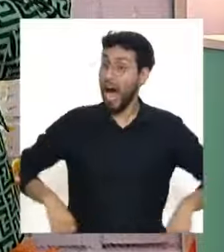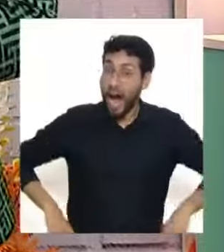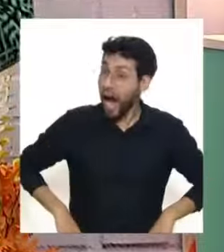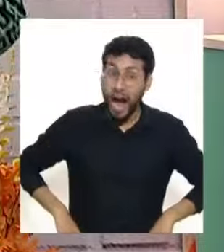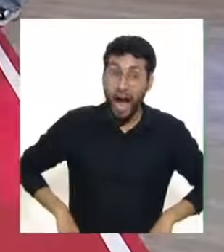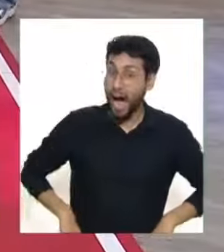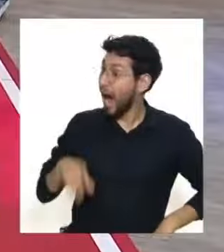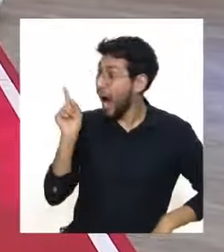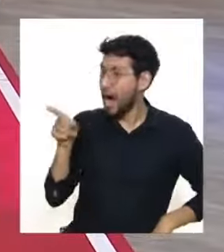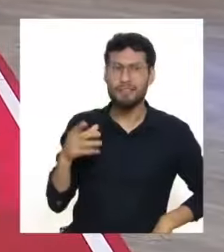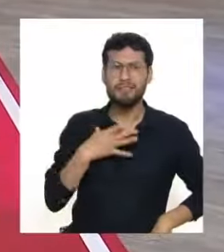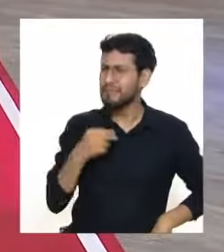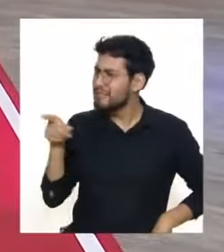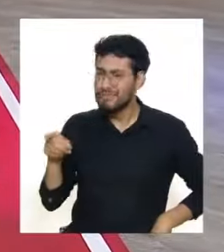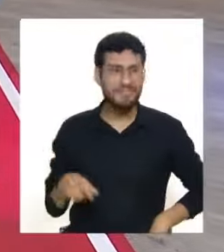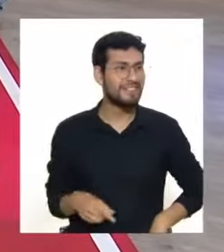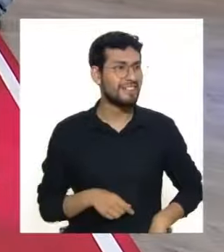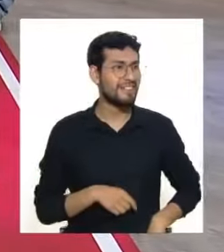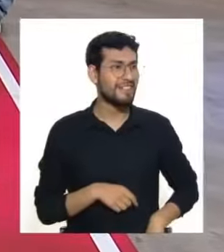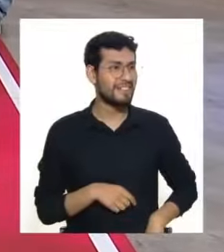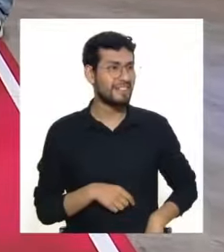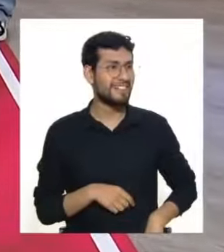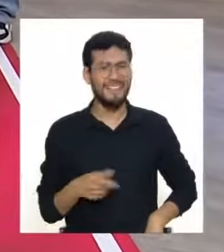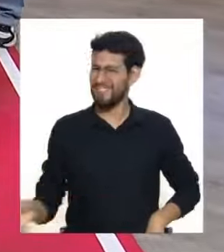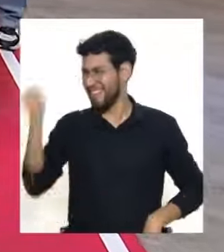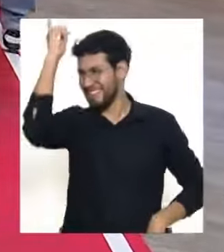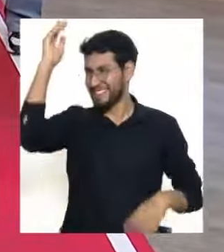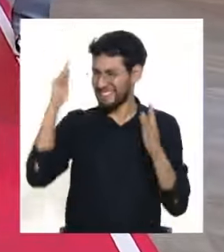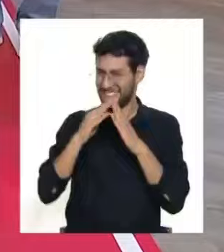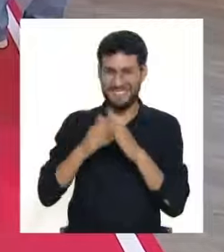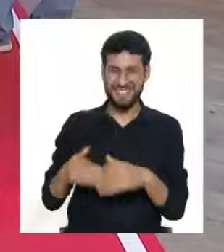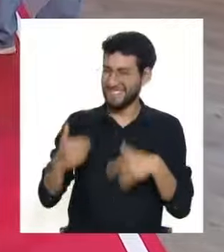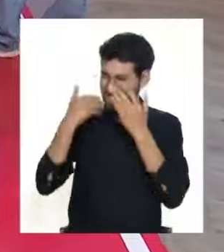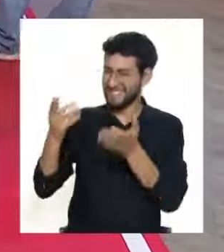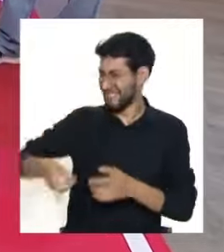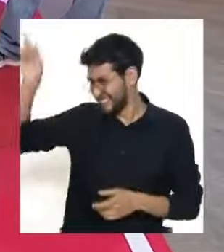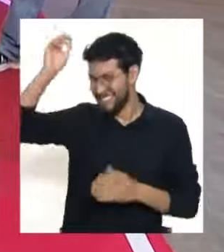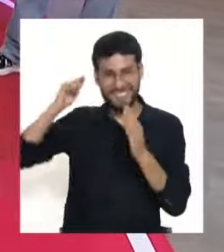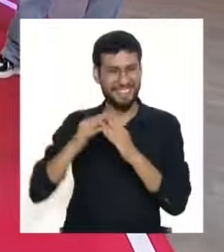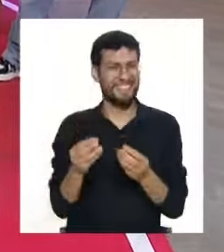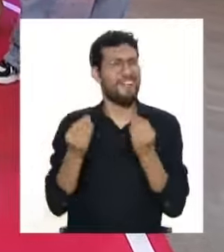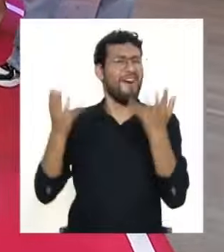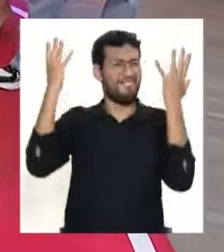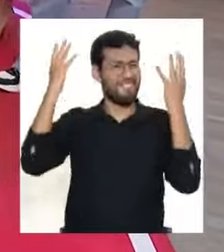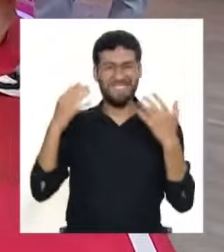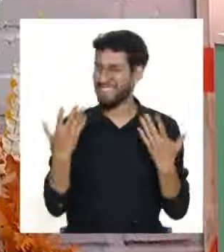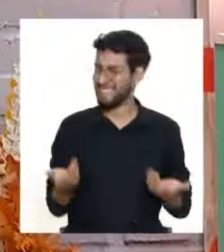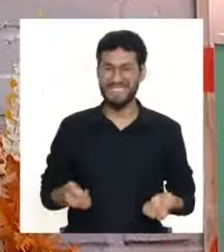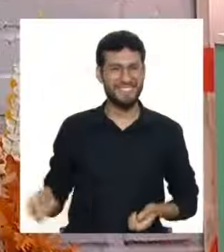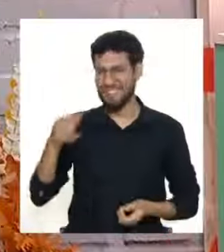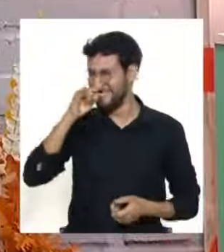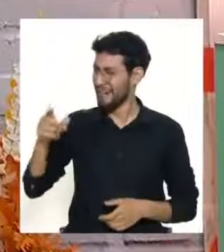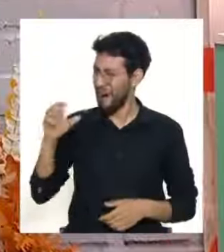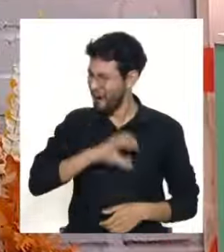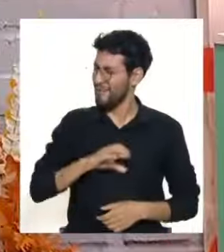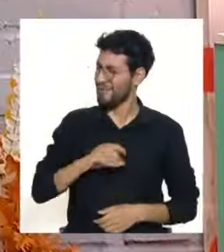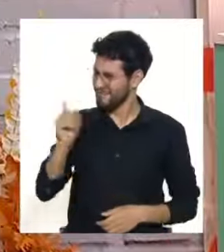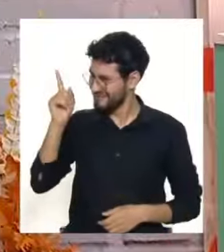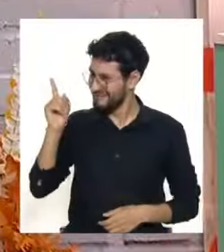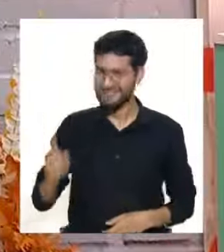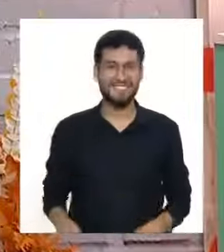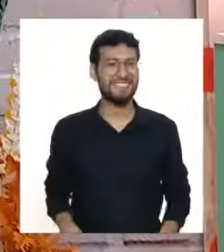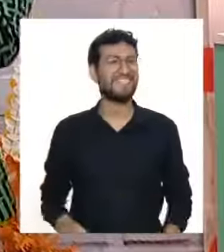¿Cuántos años tienes tú? ¡Váyase a su casa! ¡Váyase a su casa! ¿Cómo es eso? Pórtese bien. Pórtese